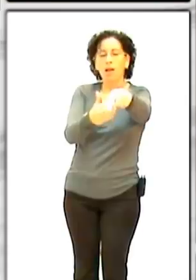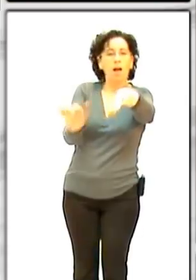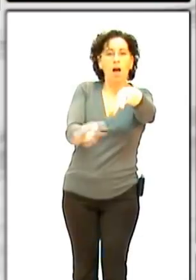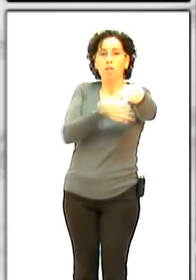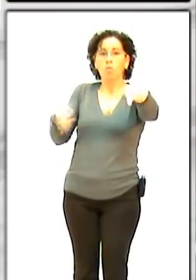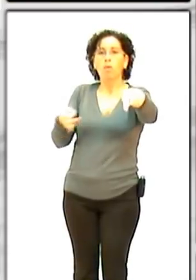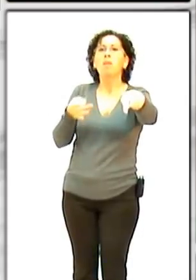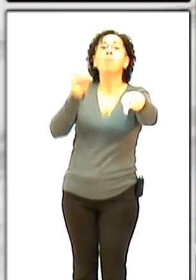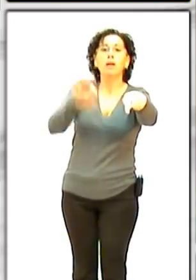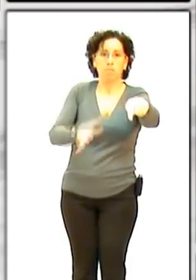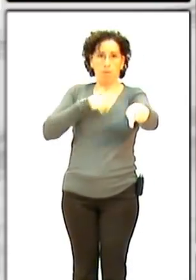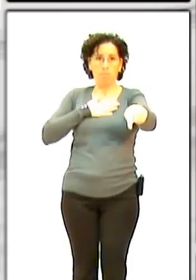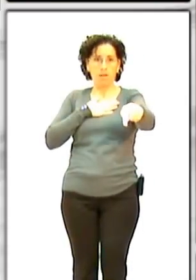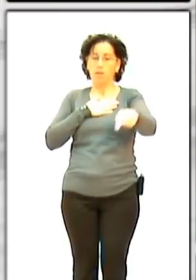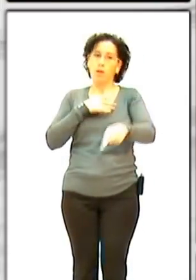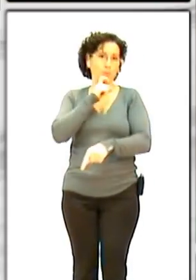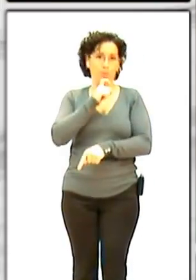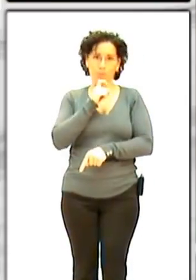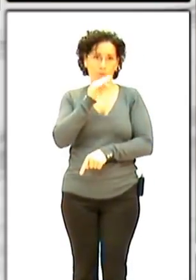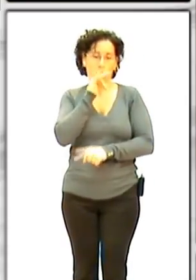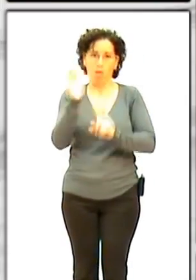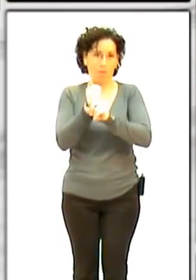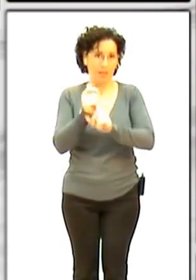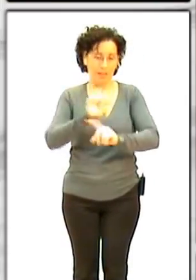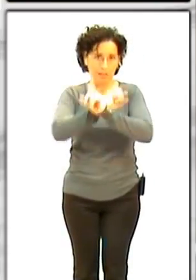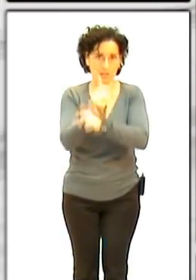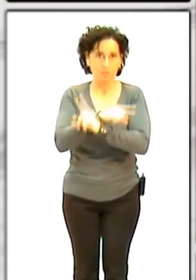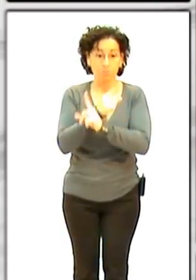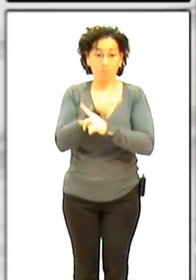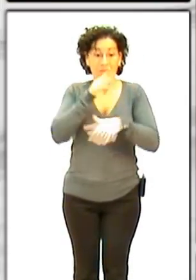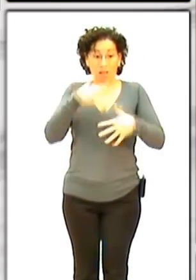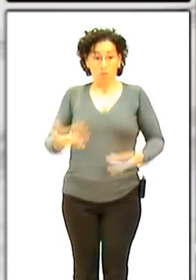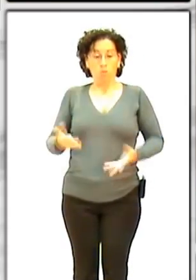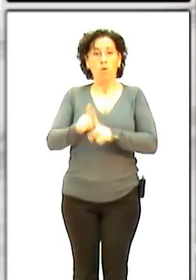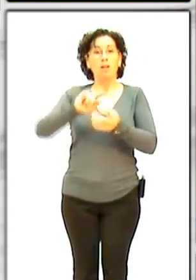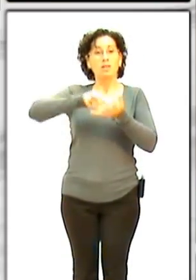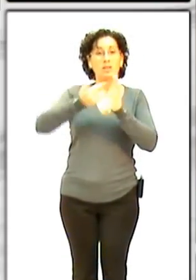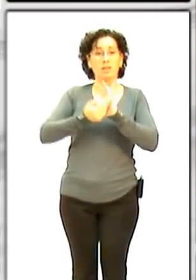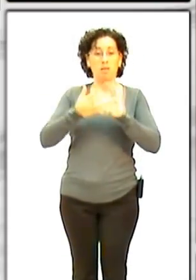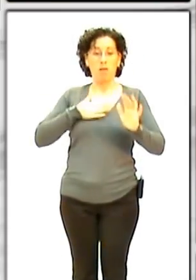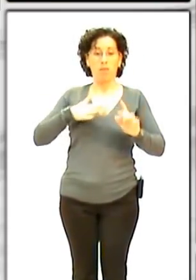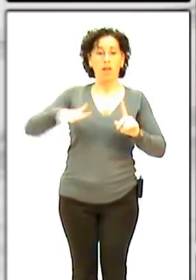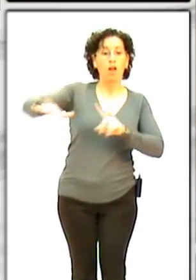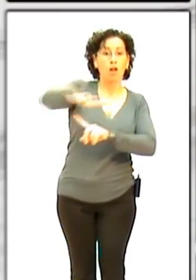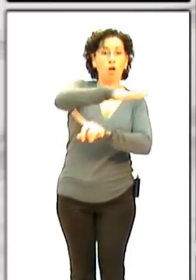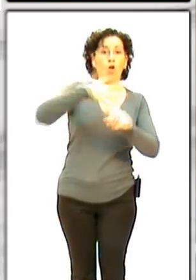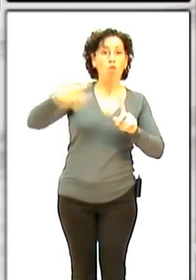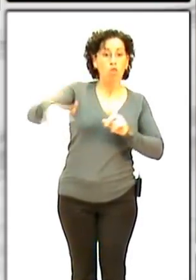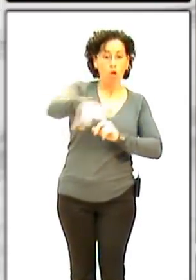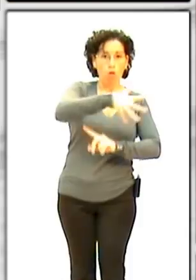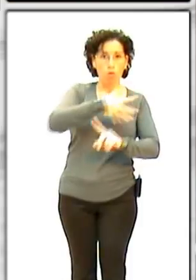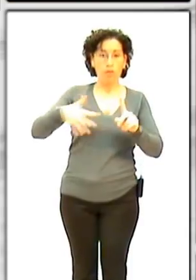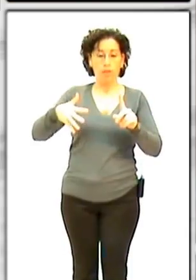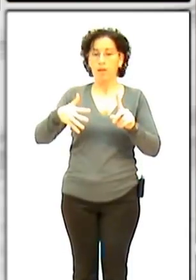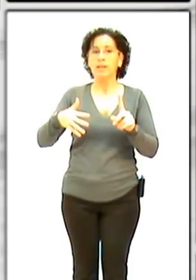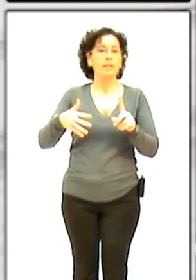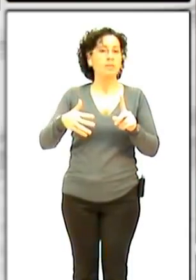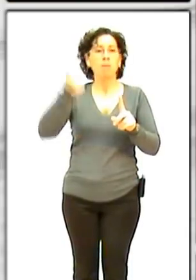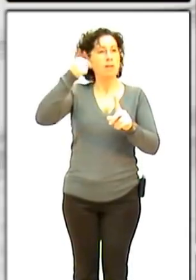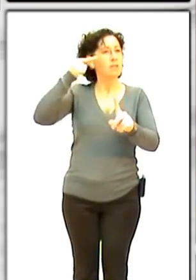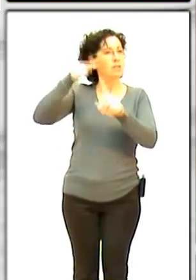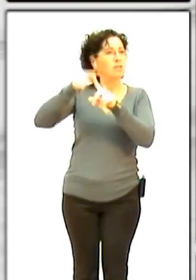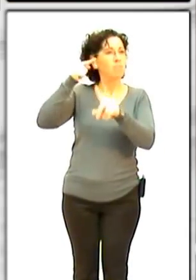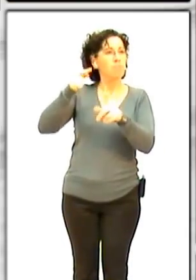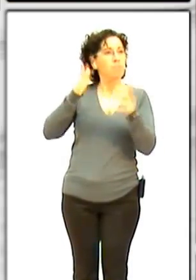quién? Para mí, ¿no? Actualmente los sistemas de posicionamiento, las cartografías, como todos veréis, pues están muy